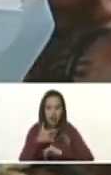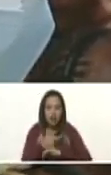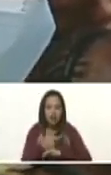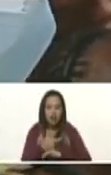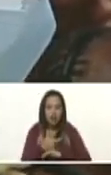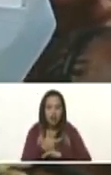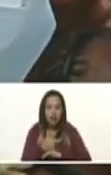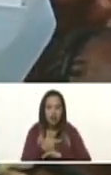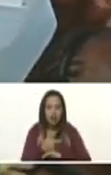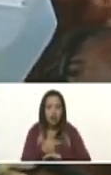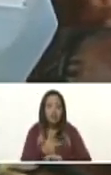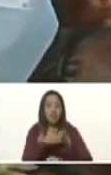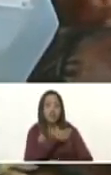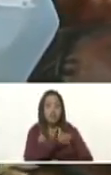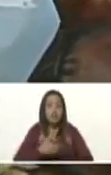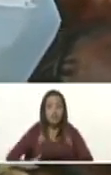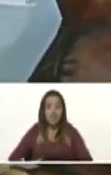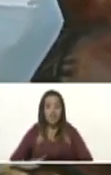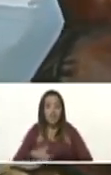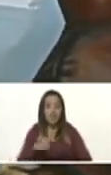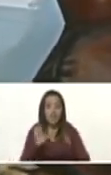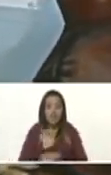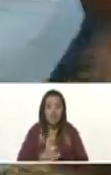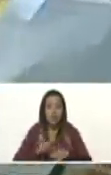Lenín Moreno.